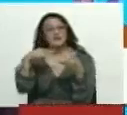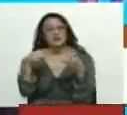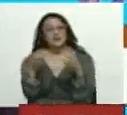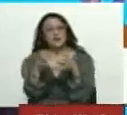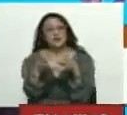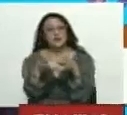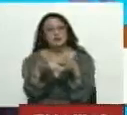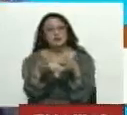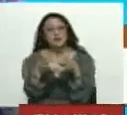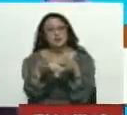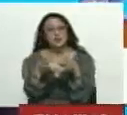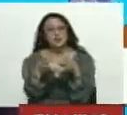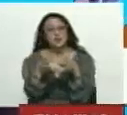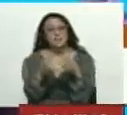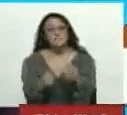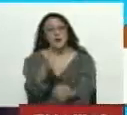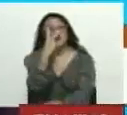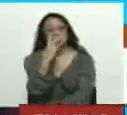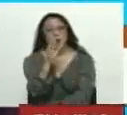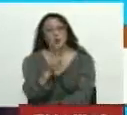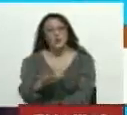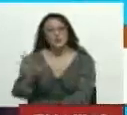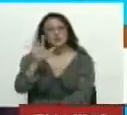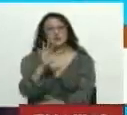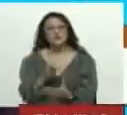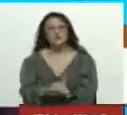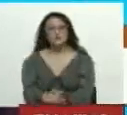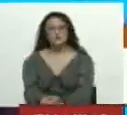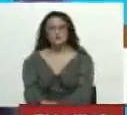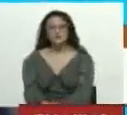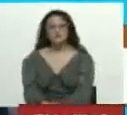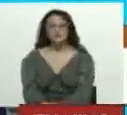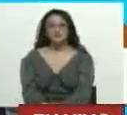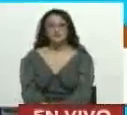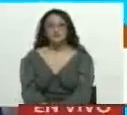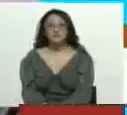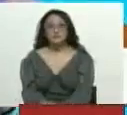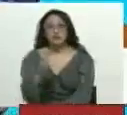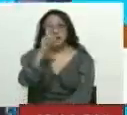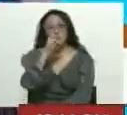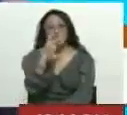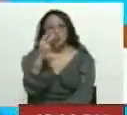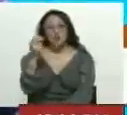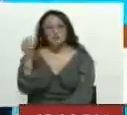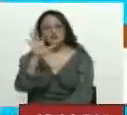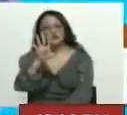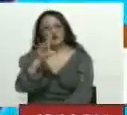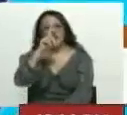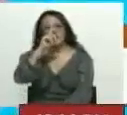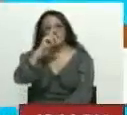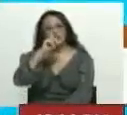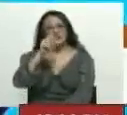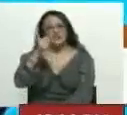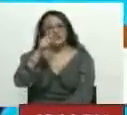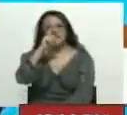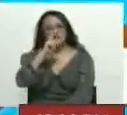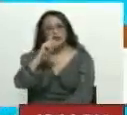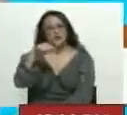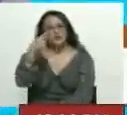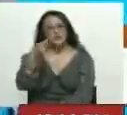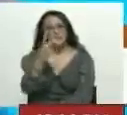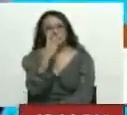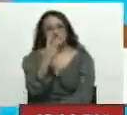pobres en toda la nación en el 2005 diez años tras la primera visita